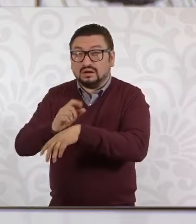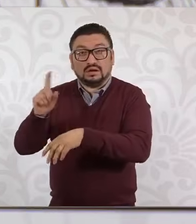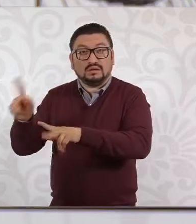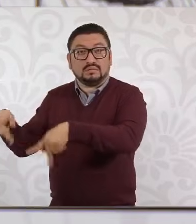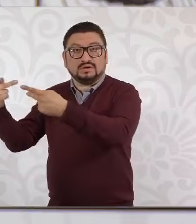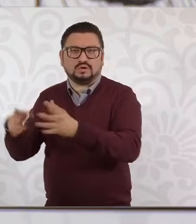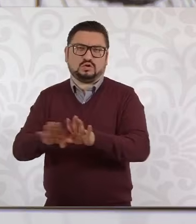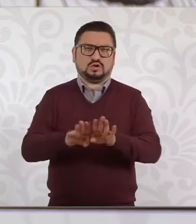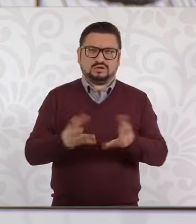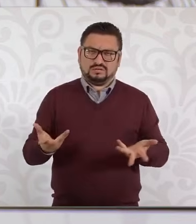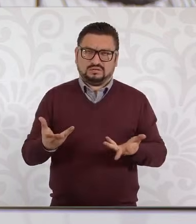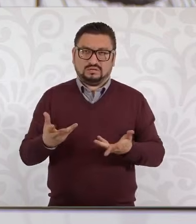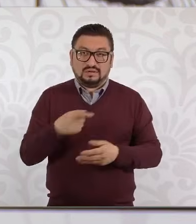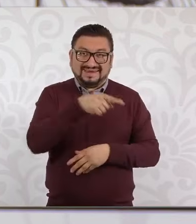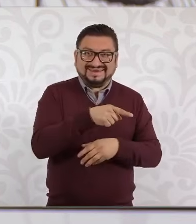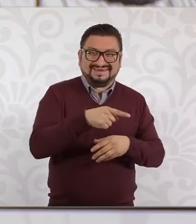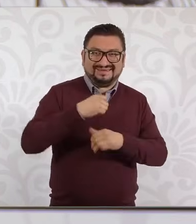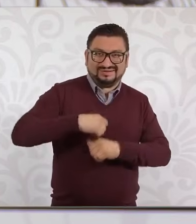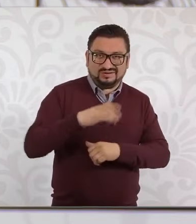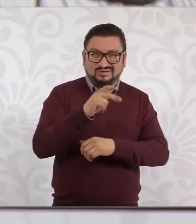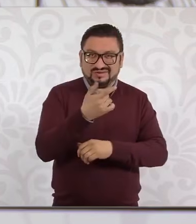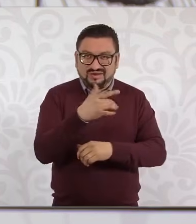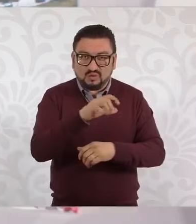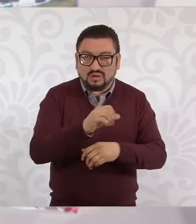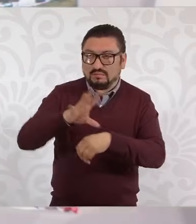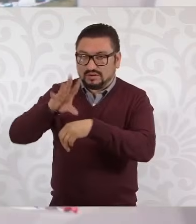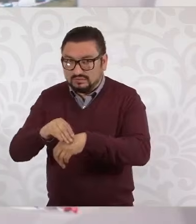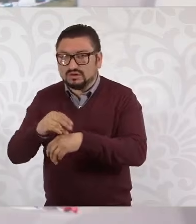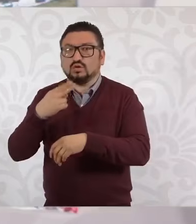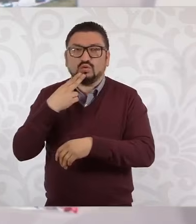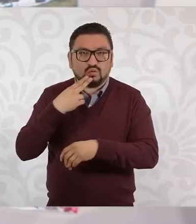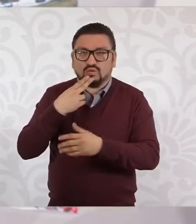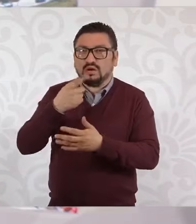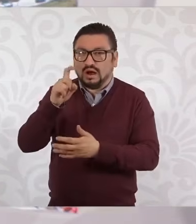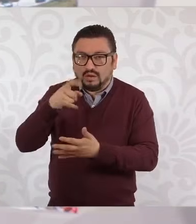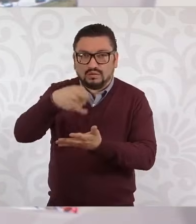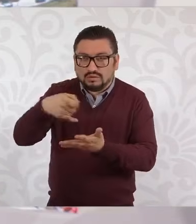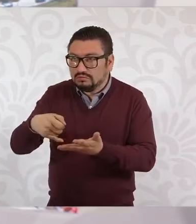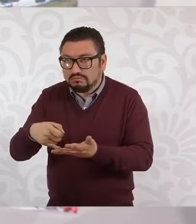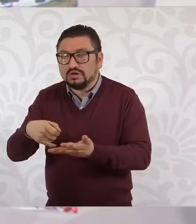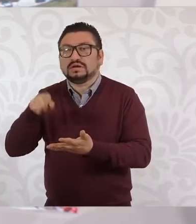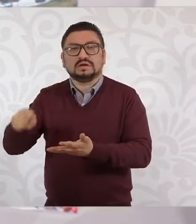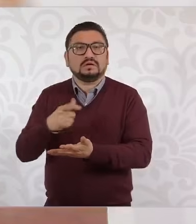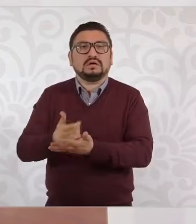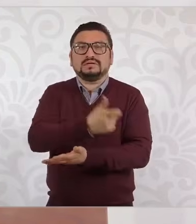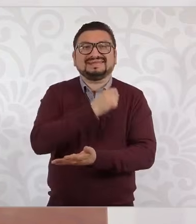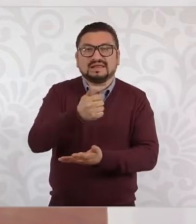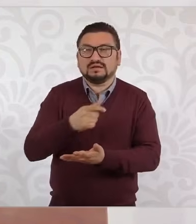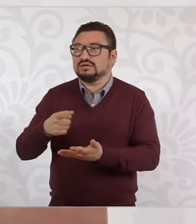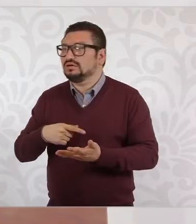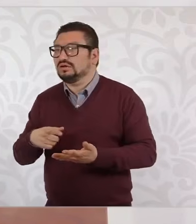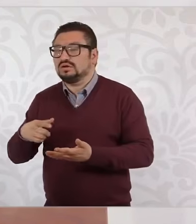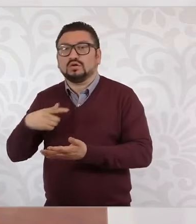daba un título de concesión para producir alimentos, no pagaba el agua y aprovechaba ese título de concesión, compró un montón